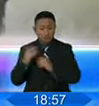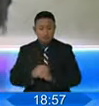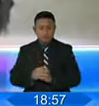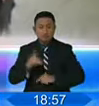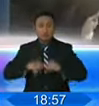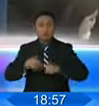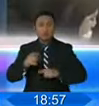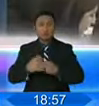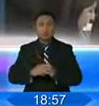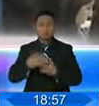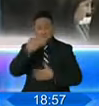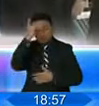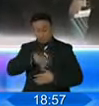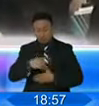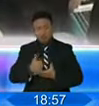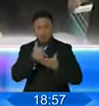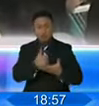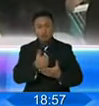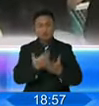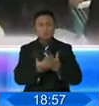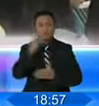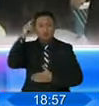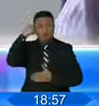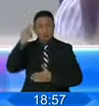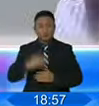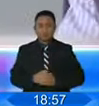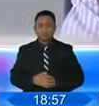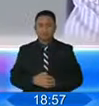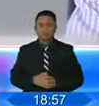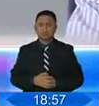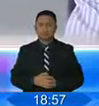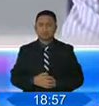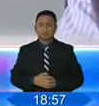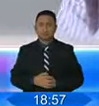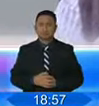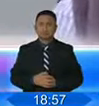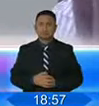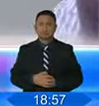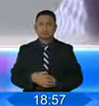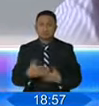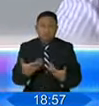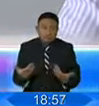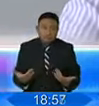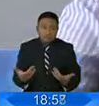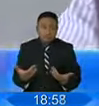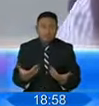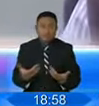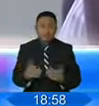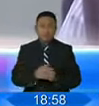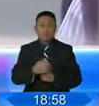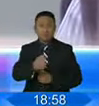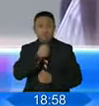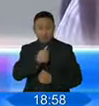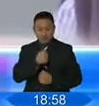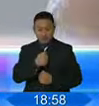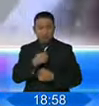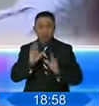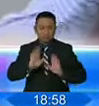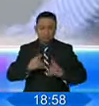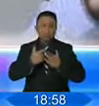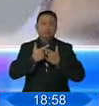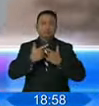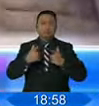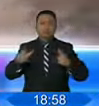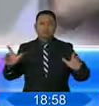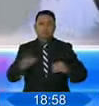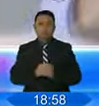fundamental en la toma de decisiones de los gobiernos de turno. Porque la prensa va a actuar con mayor libertad. Ya no hay una